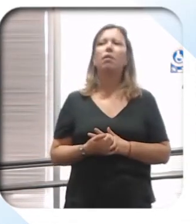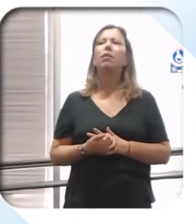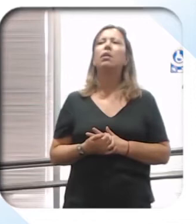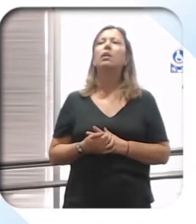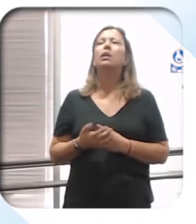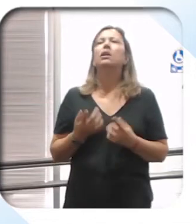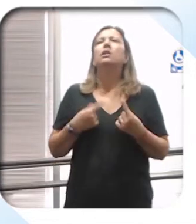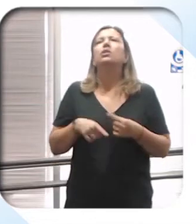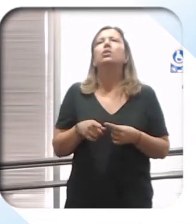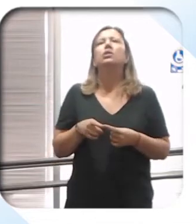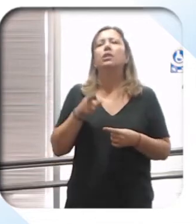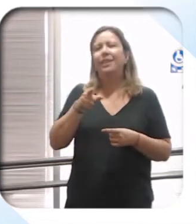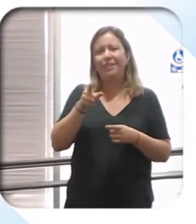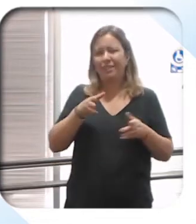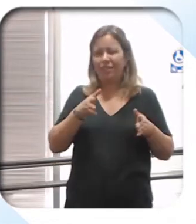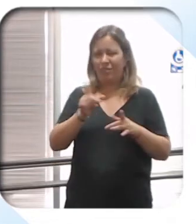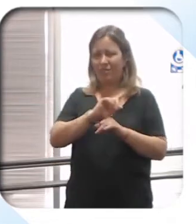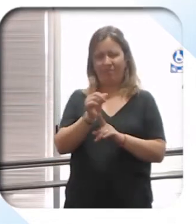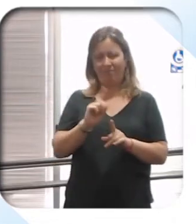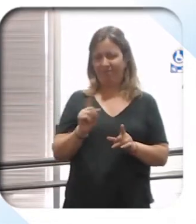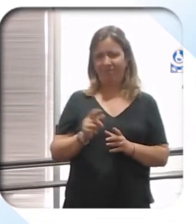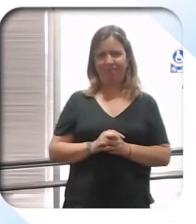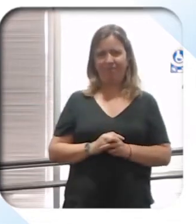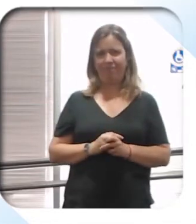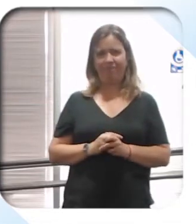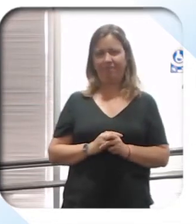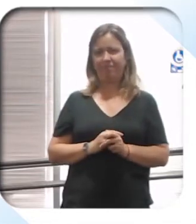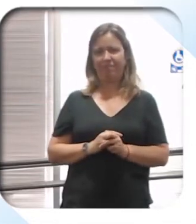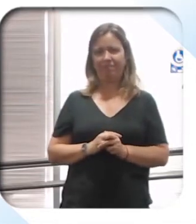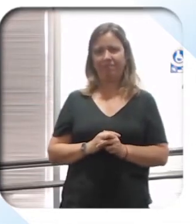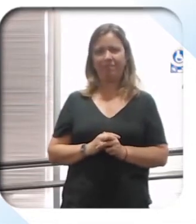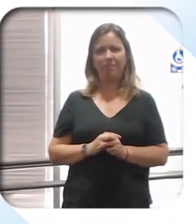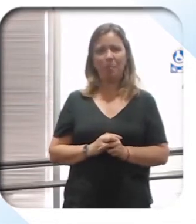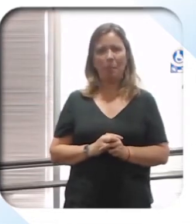y no va por ese lado, ¿sí?